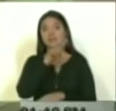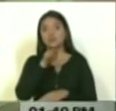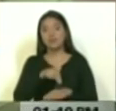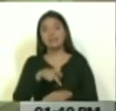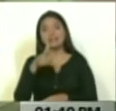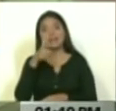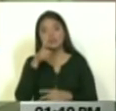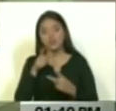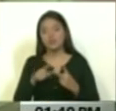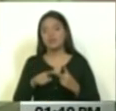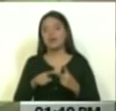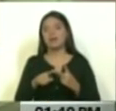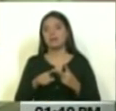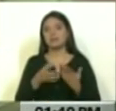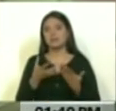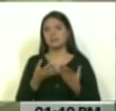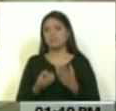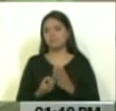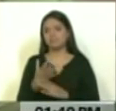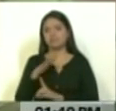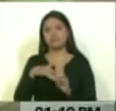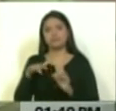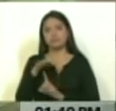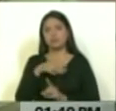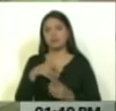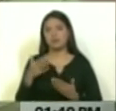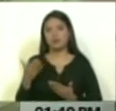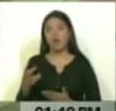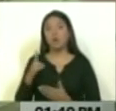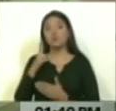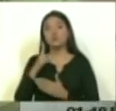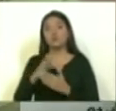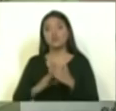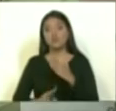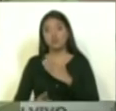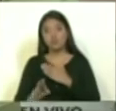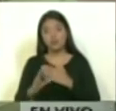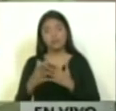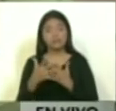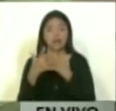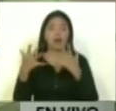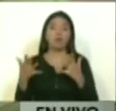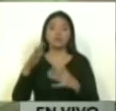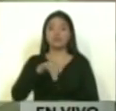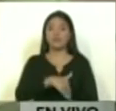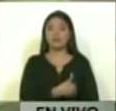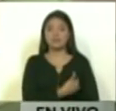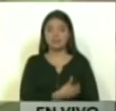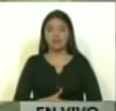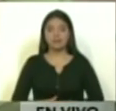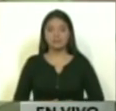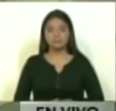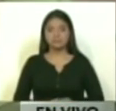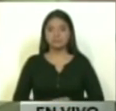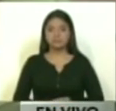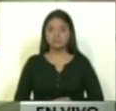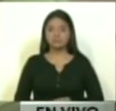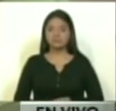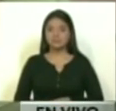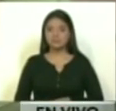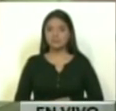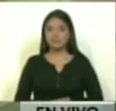la UNES, ¿no? Convirtió a la Universidad de la Fuerza Armada en una gran universidad, la UNEFA, la Universidad